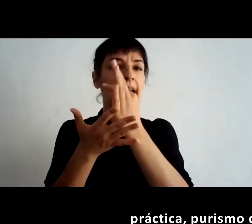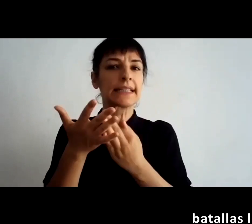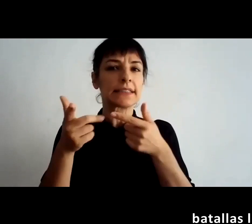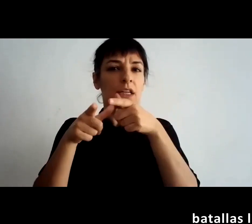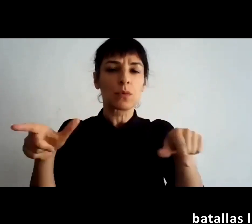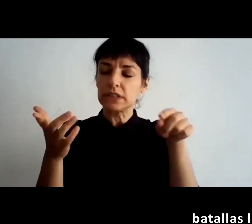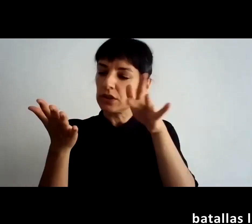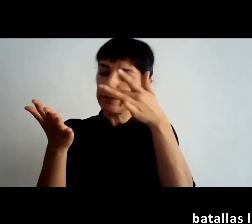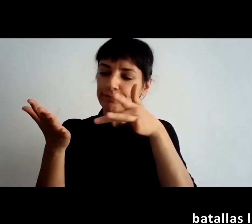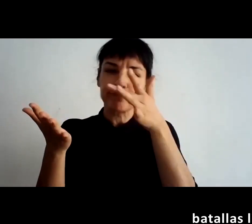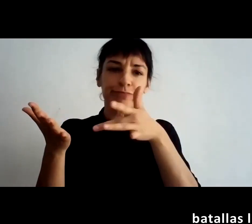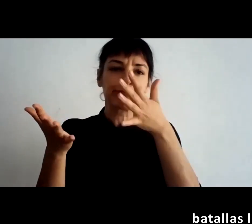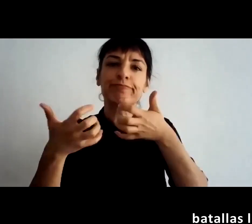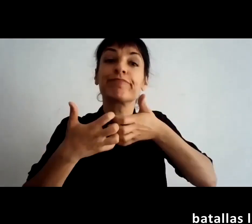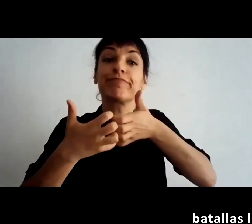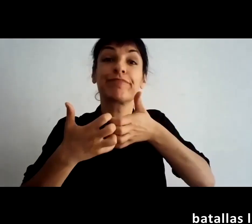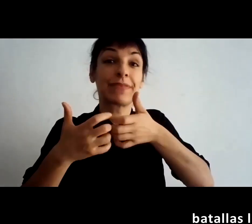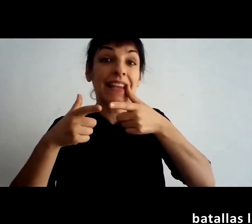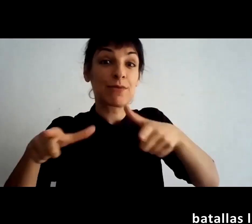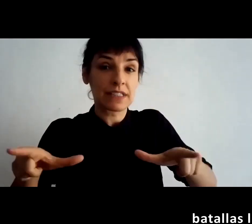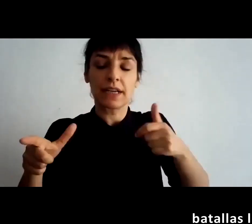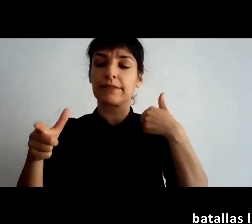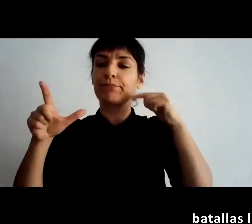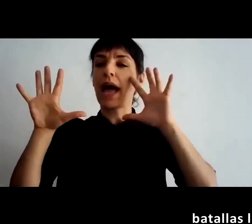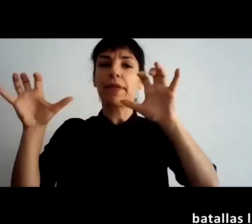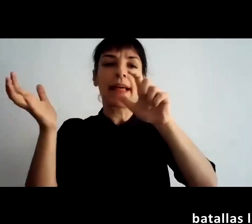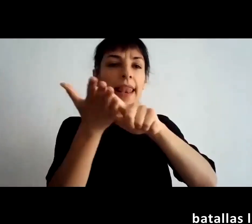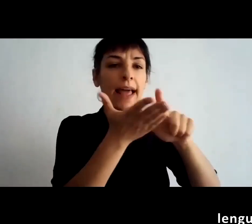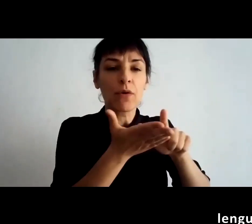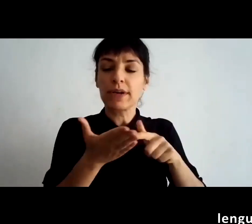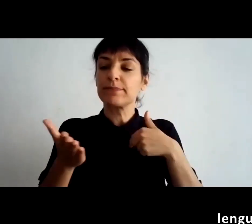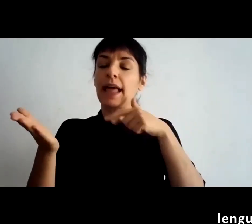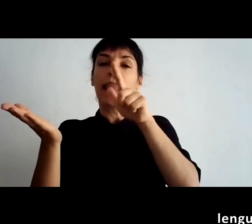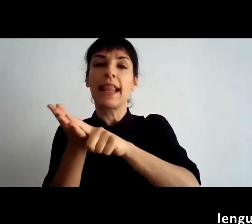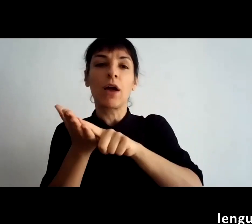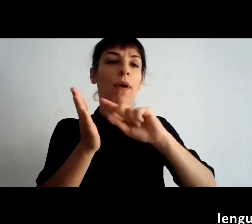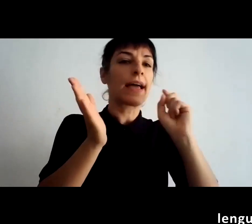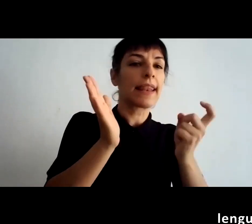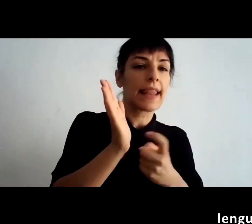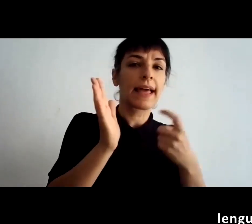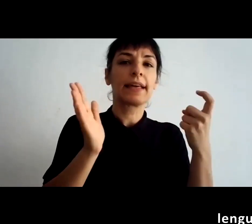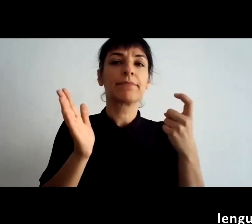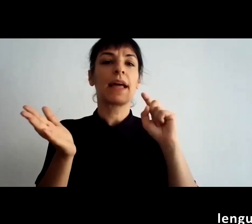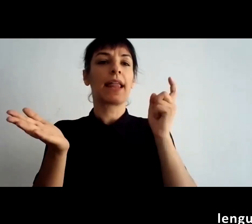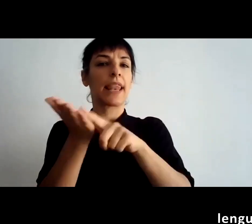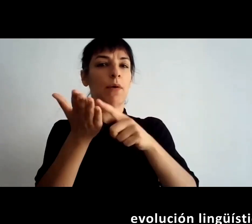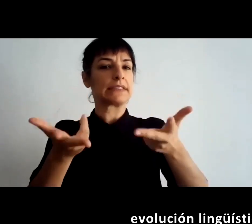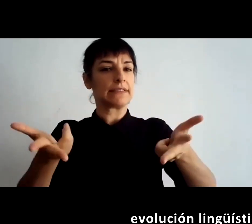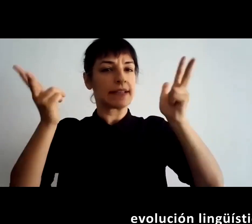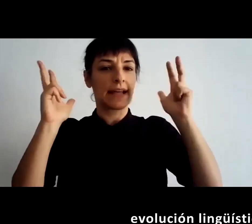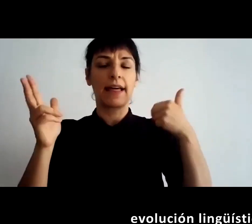lingüísticos, batallas lingüísticas, aprendizaje de lenguas, lengua y ley, libertad de lenguas,